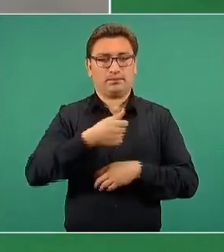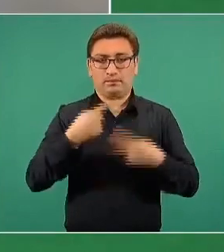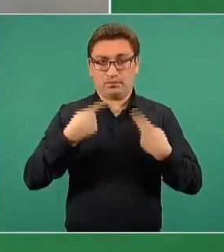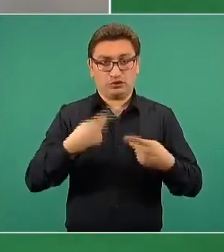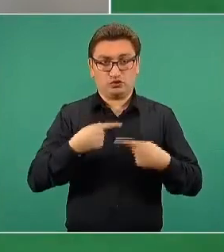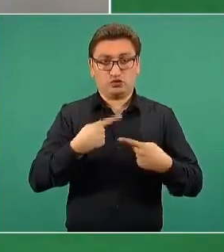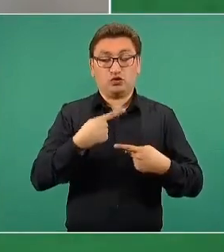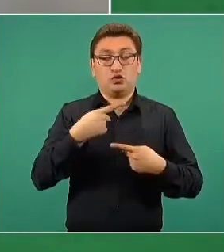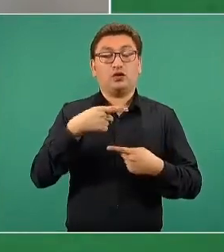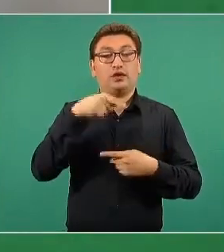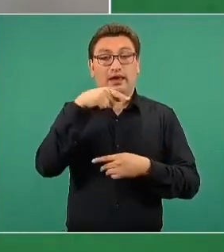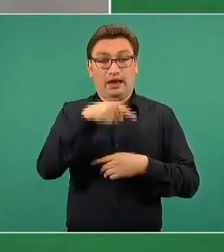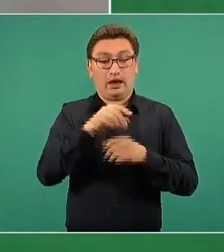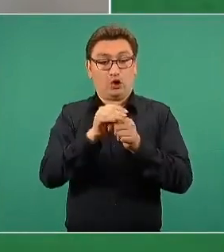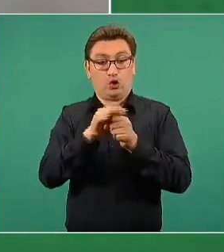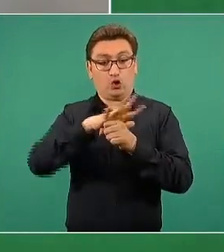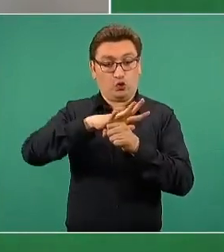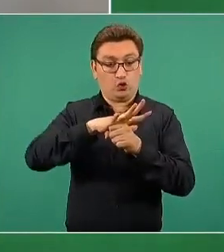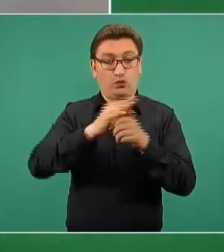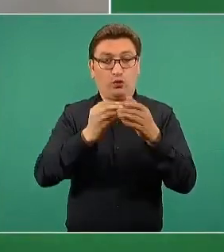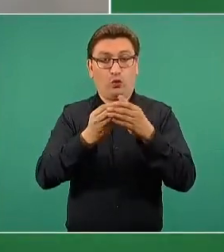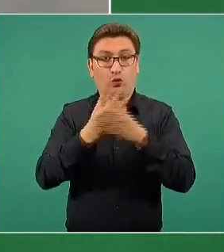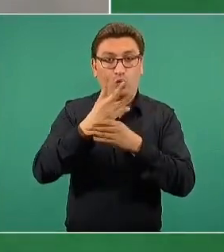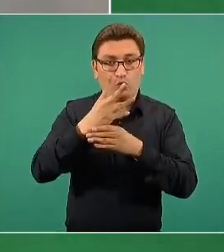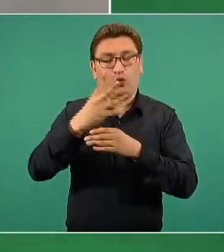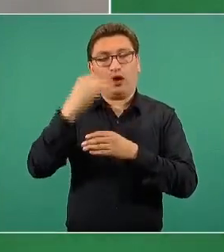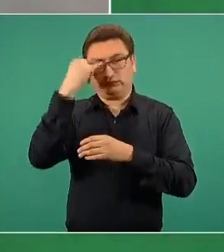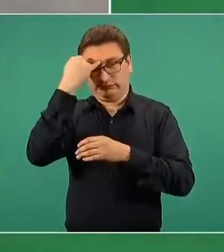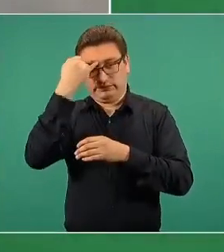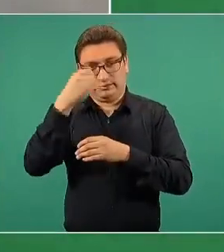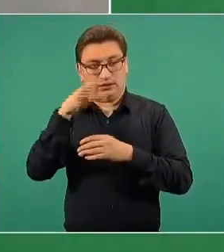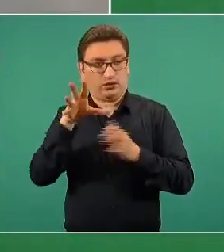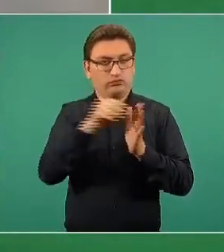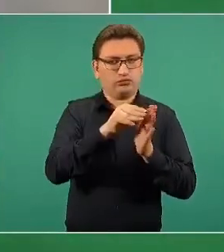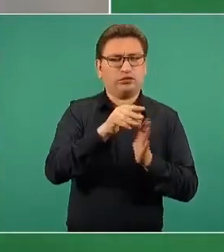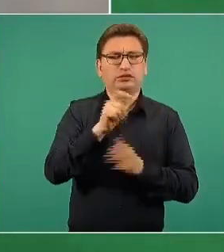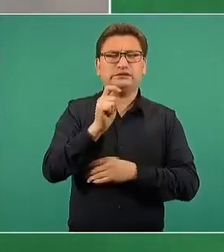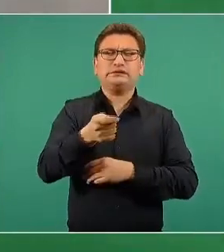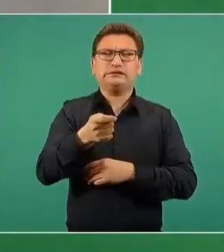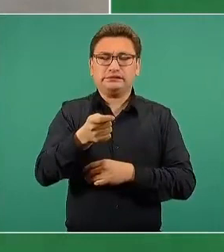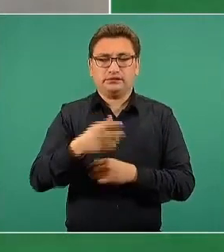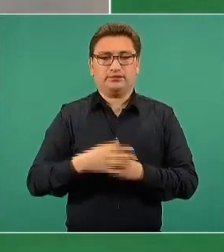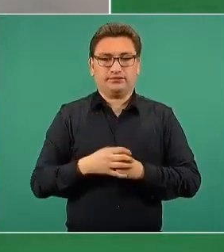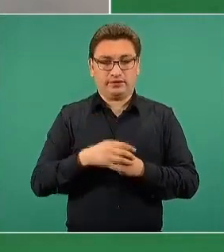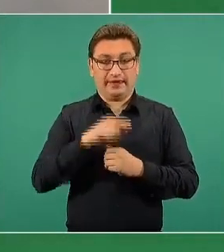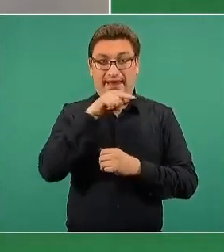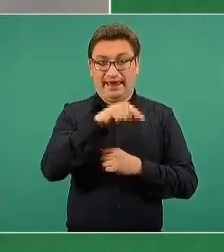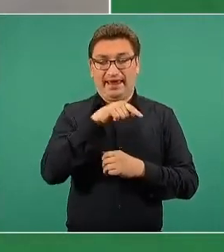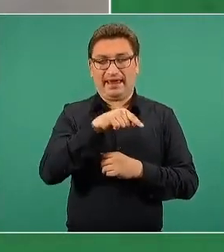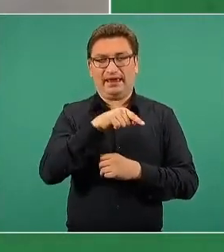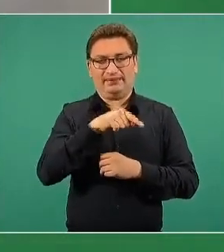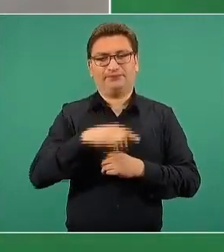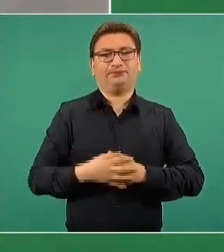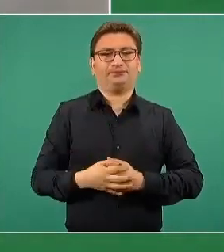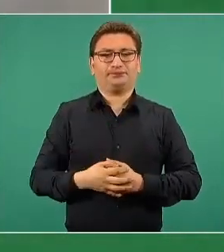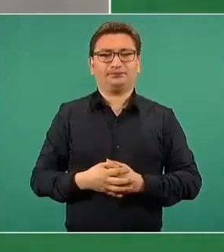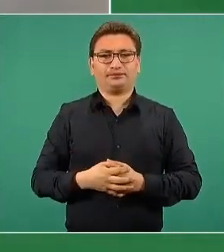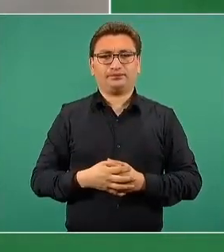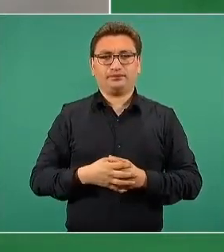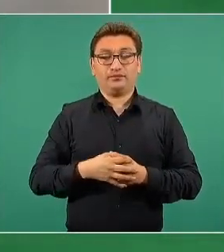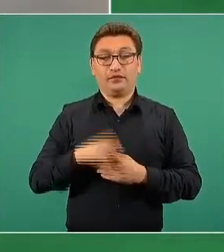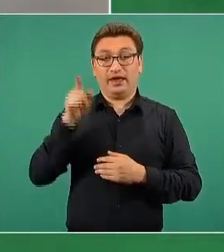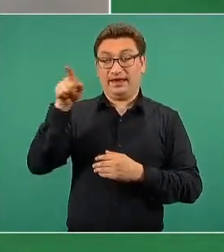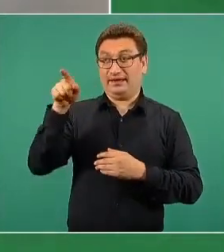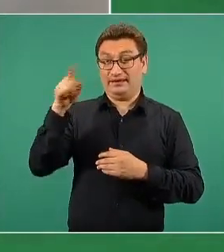esta variante. Es importante, creo, comentar que la variante que se encuentra afectando a